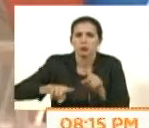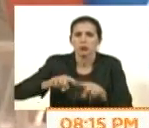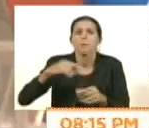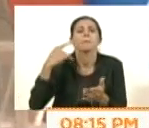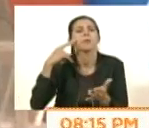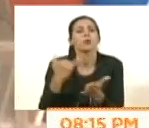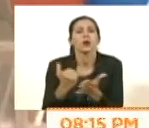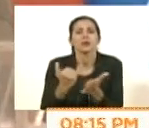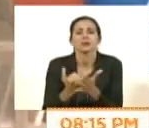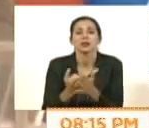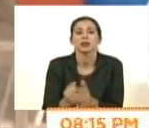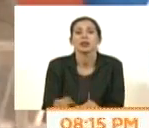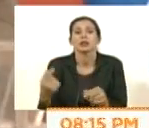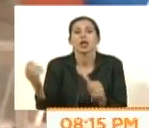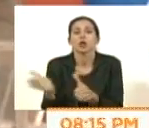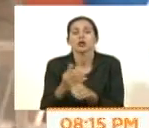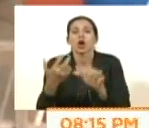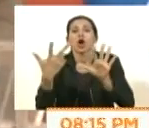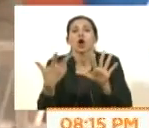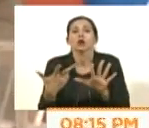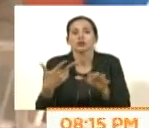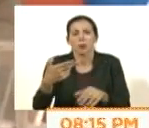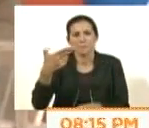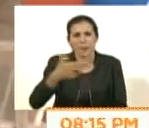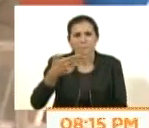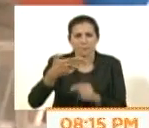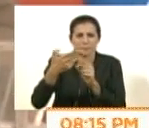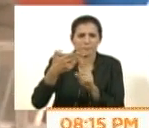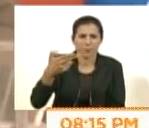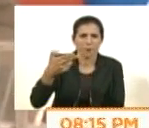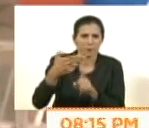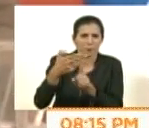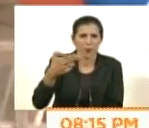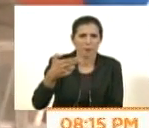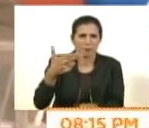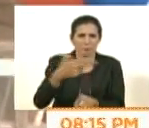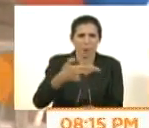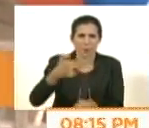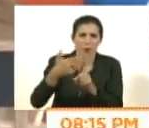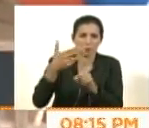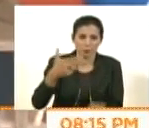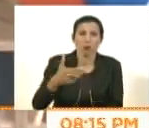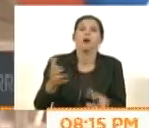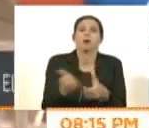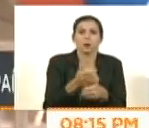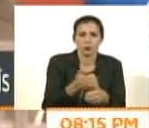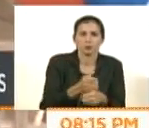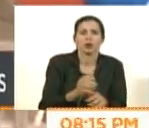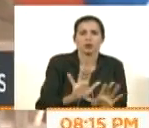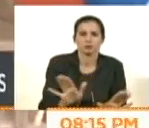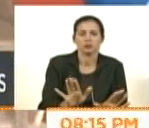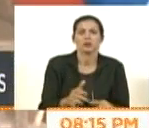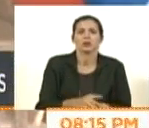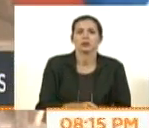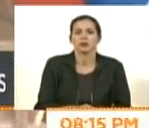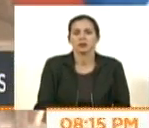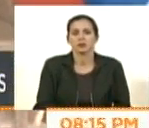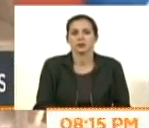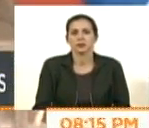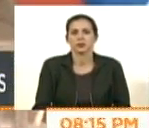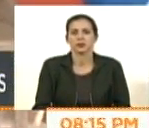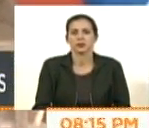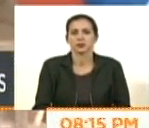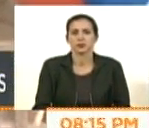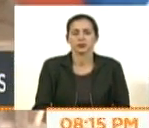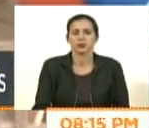colectado 8 conchas en el sitio del suceso y afortunadamente, decirlo así desde el punto de vista científico,